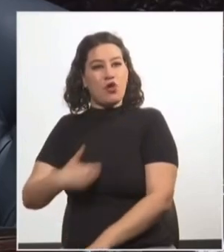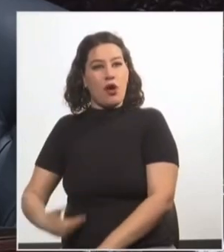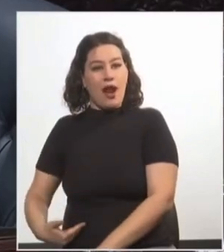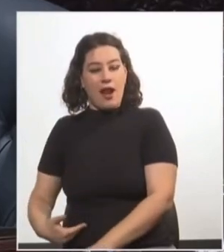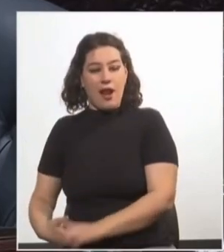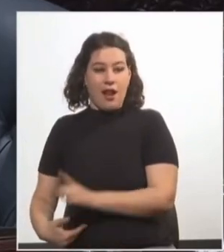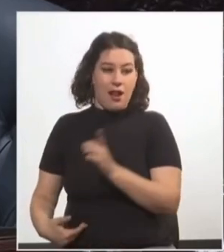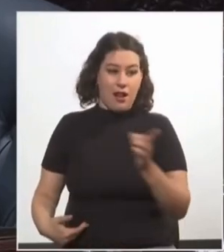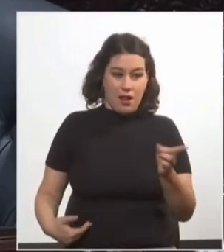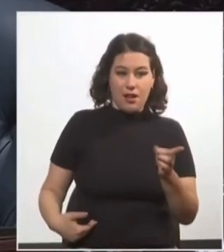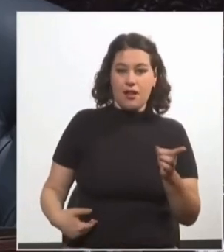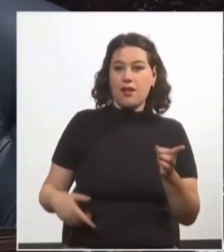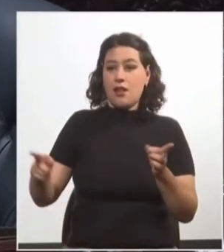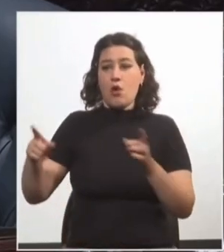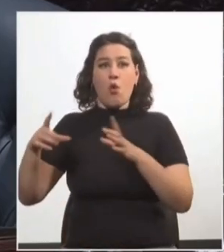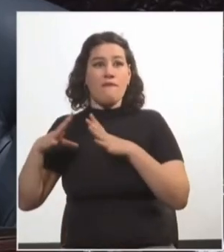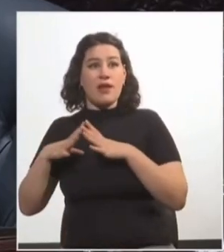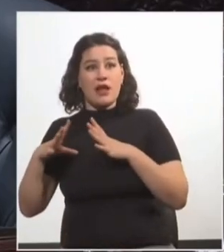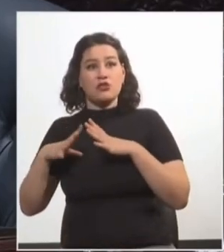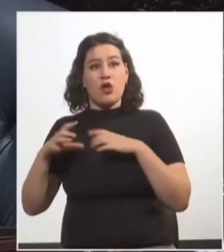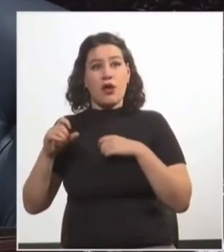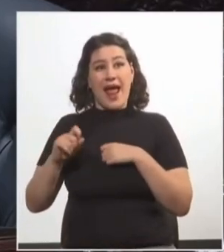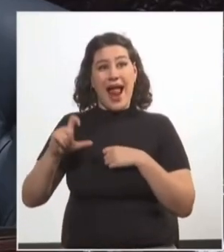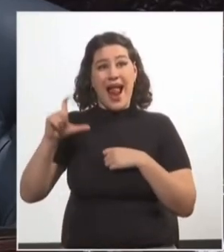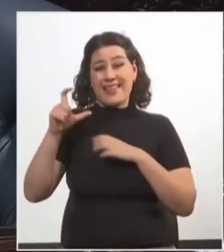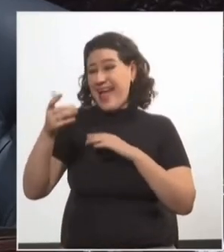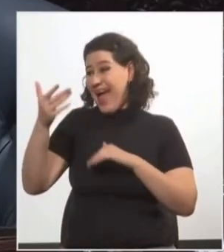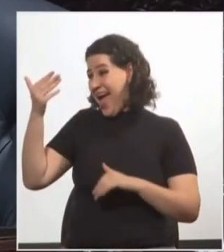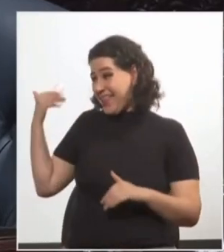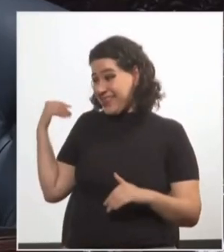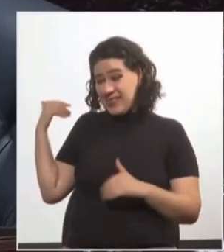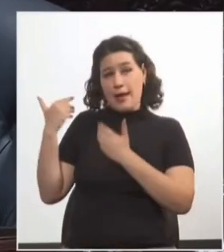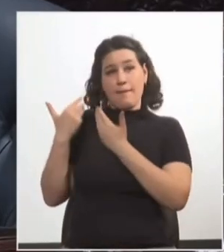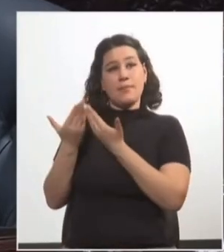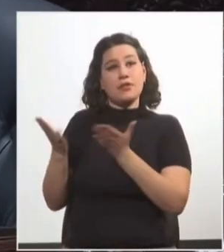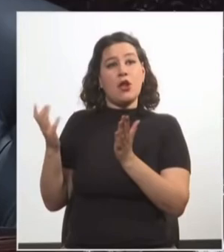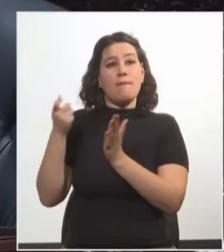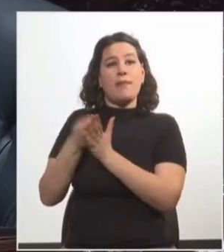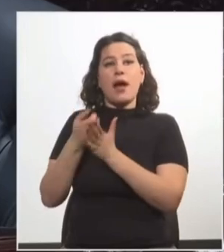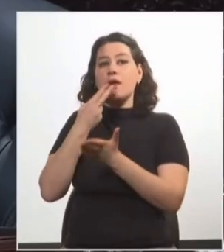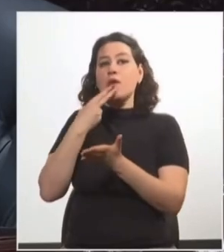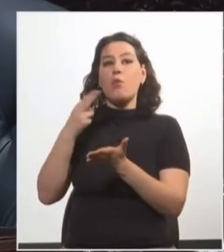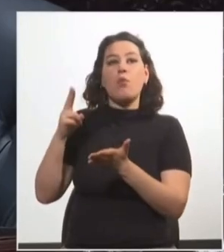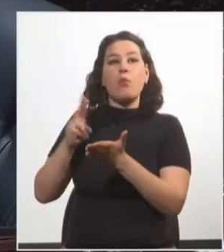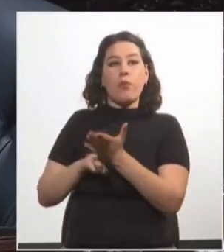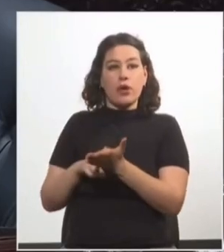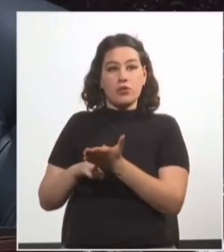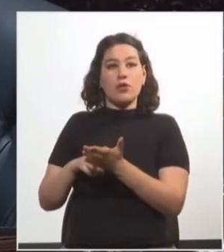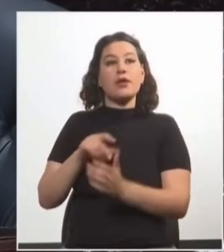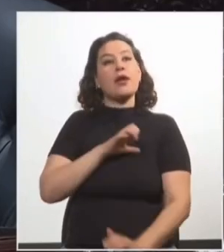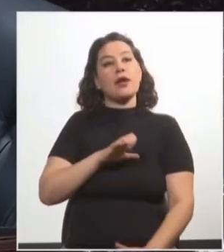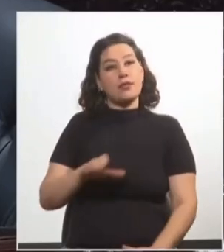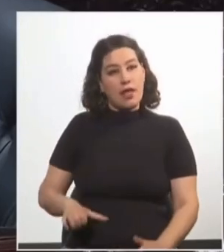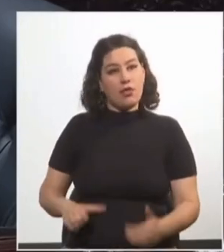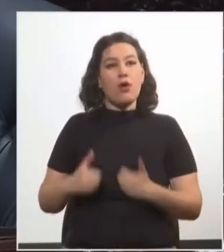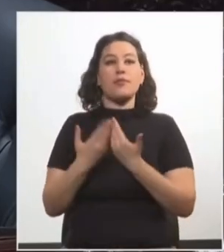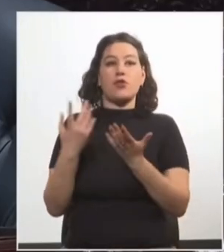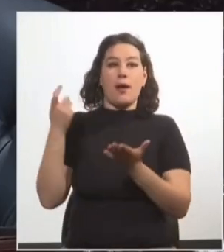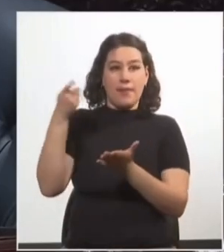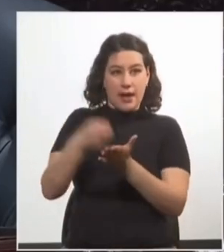las jubilaciones altas del régimen anterior comenzaron a pagar impuestos y el Estado comenzó a